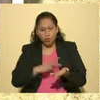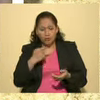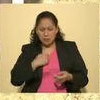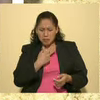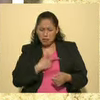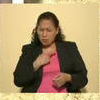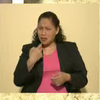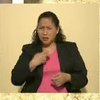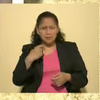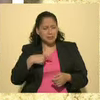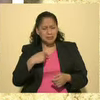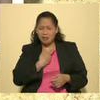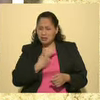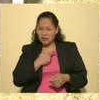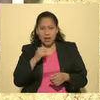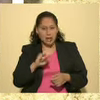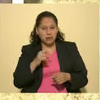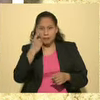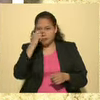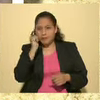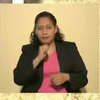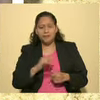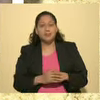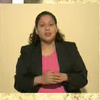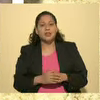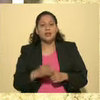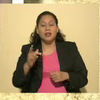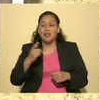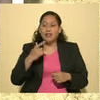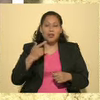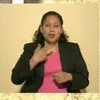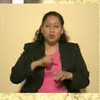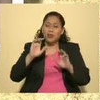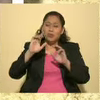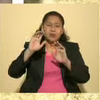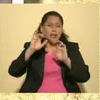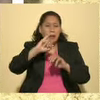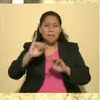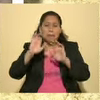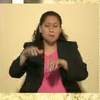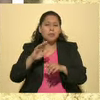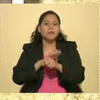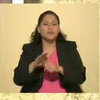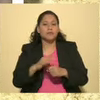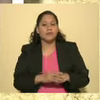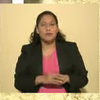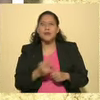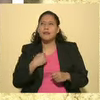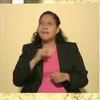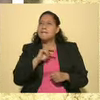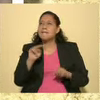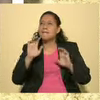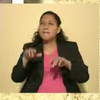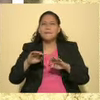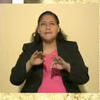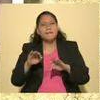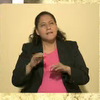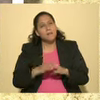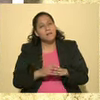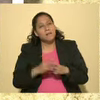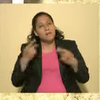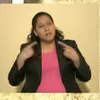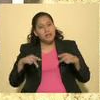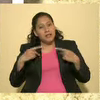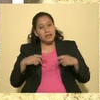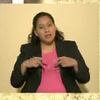lo que hago, me gusta ser lo que soy. ¿Qué no te gustaría haber sido nunca? ¿Haber sido nunca? Una